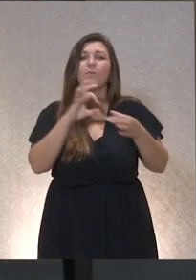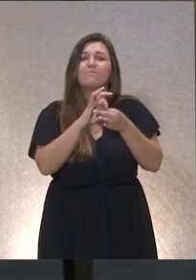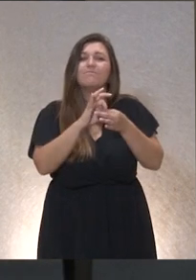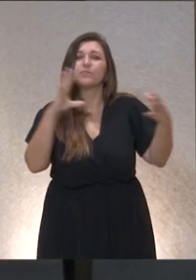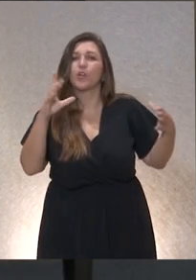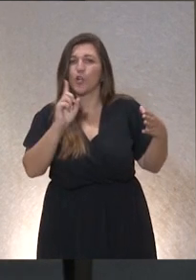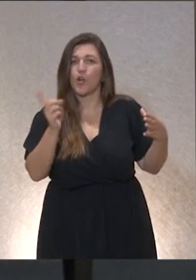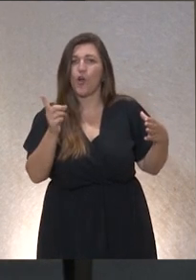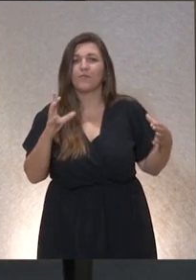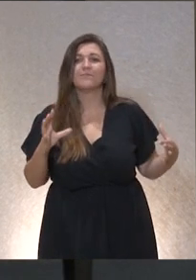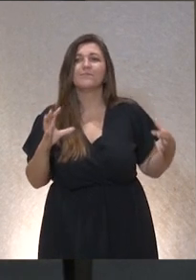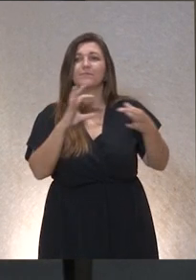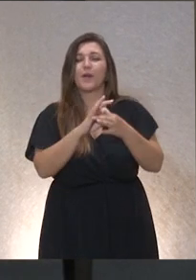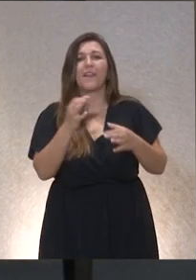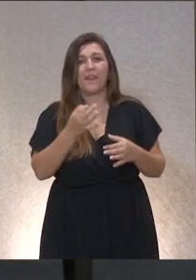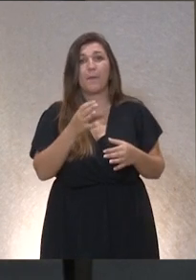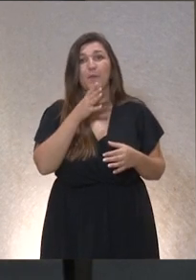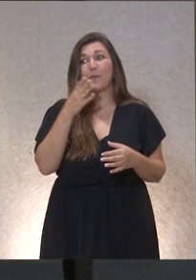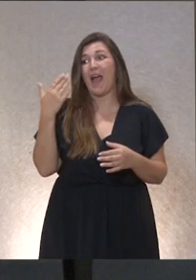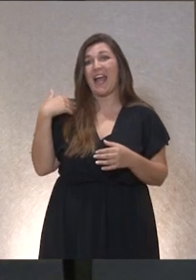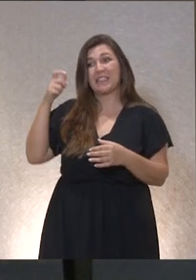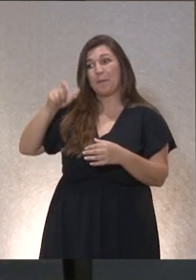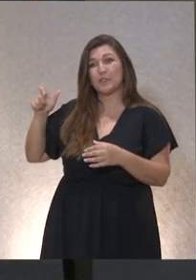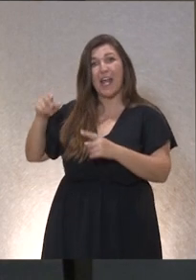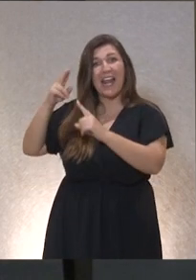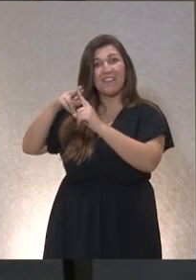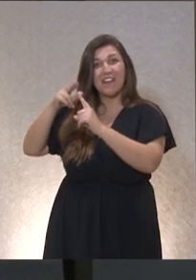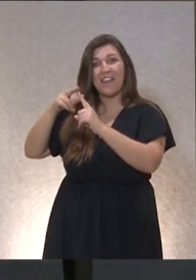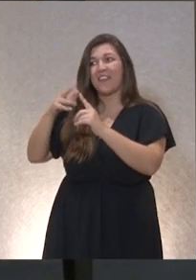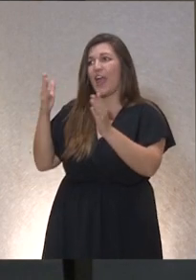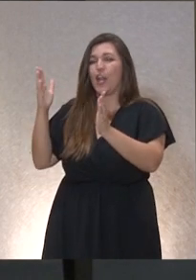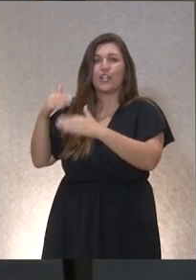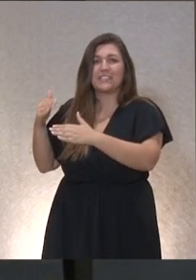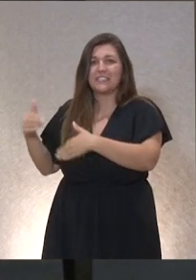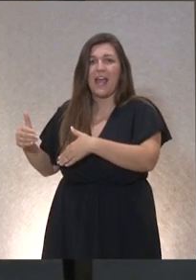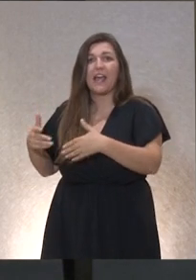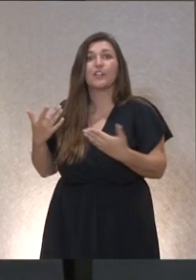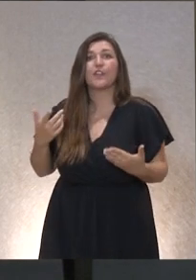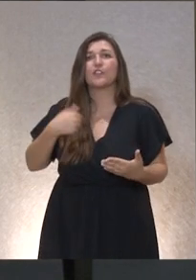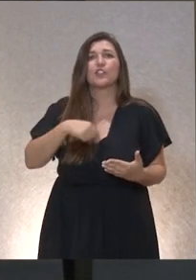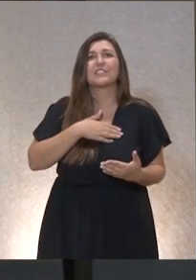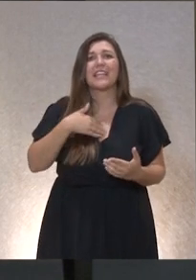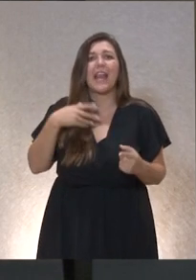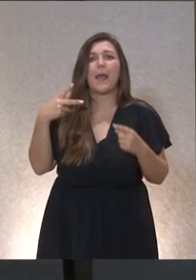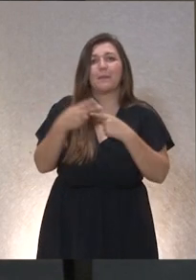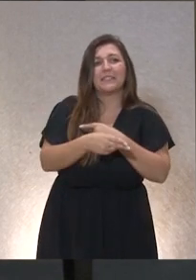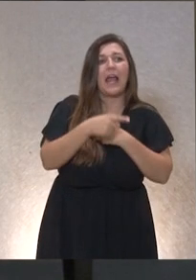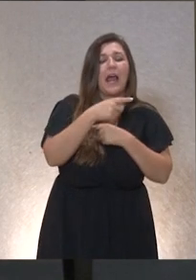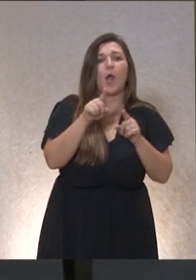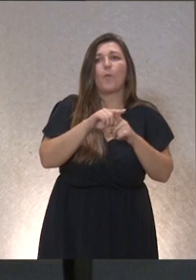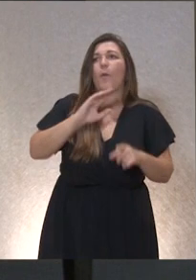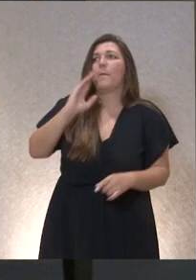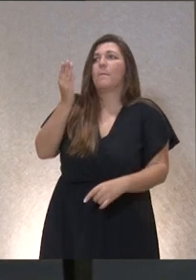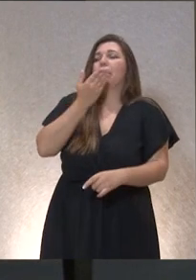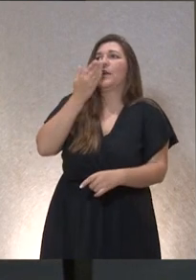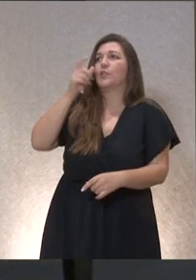una persona porque ya sus personas de referencia ya no estaban allí y pretendíamos un poco evitar el impacto que podía suponer eso esa